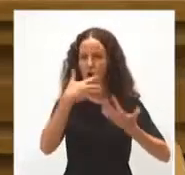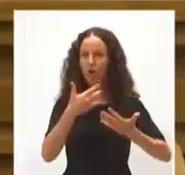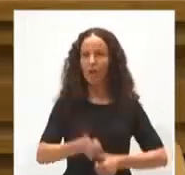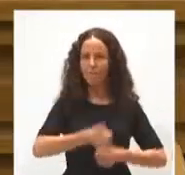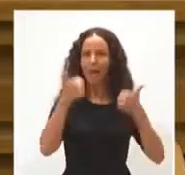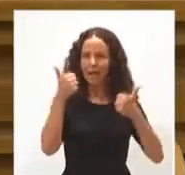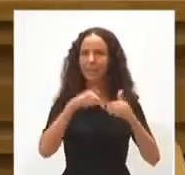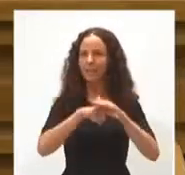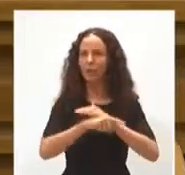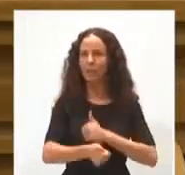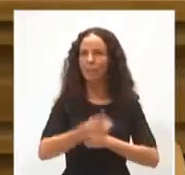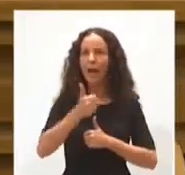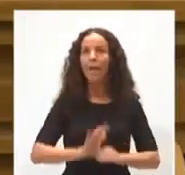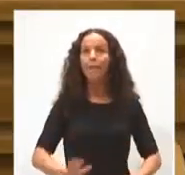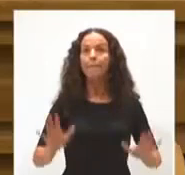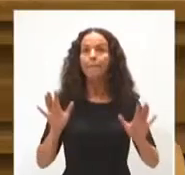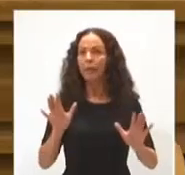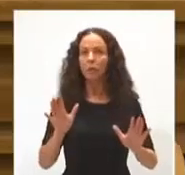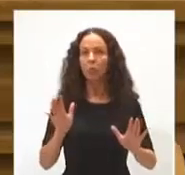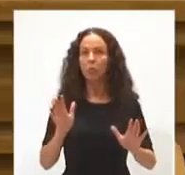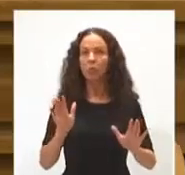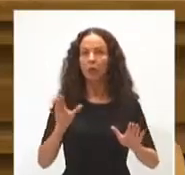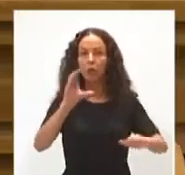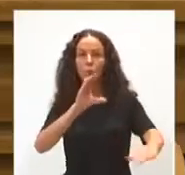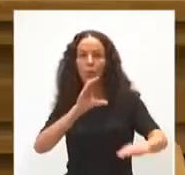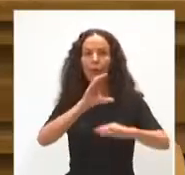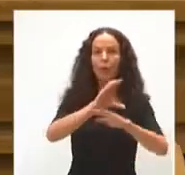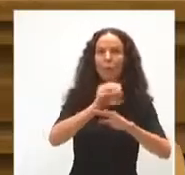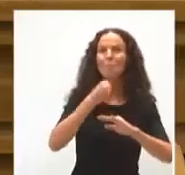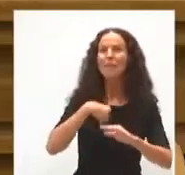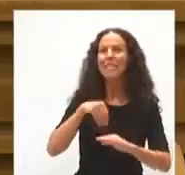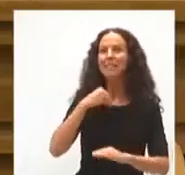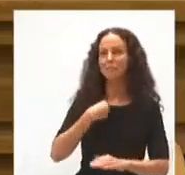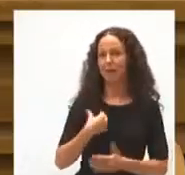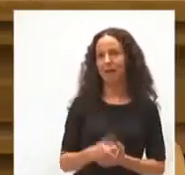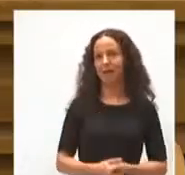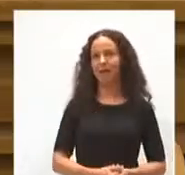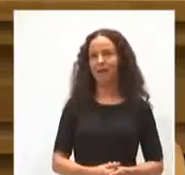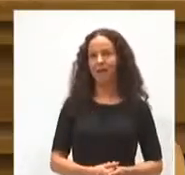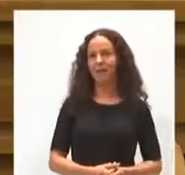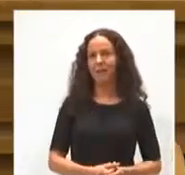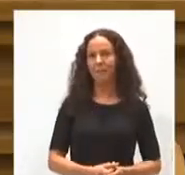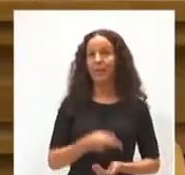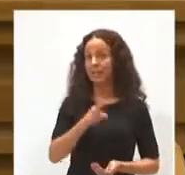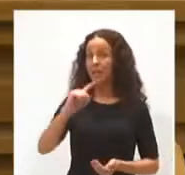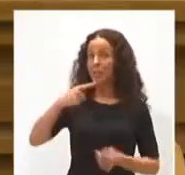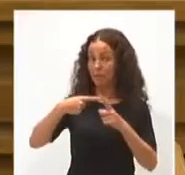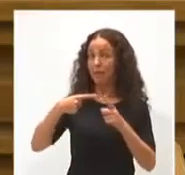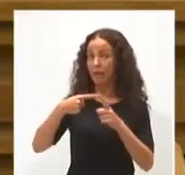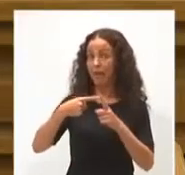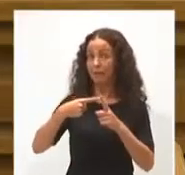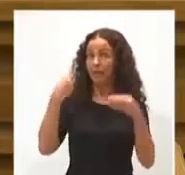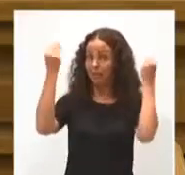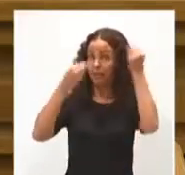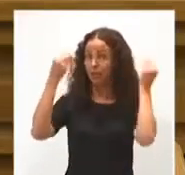el trozo de pastel que nos queda es el mismo hombre creciendo año a año pero pero el mismo en el conjunto primera reflexión y la segunda